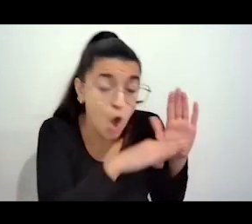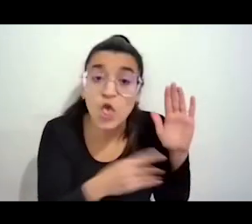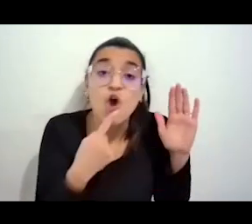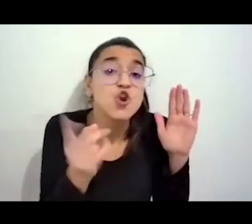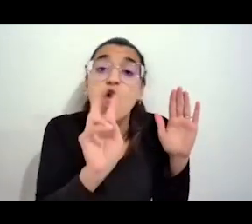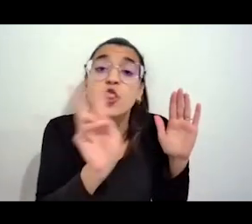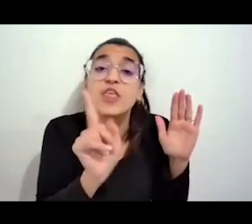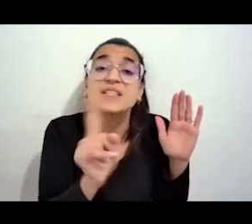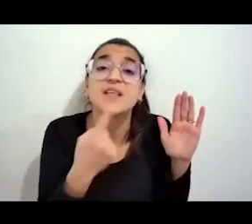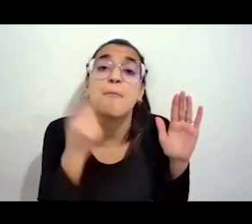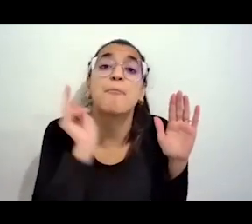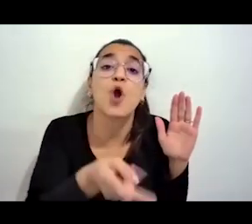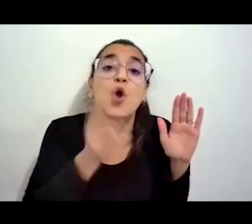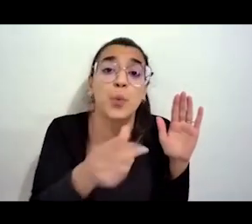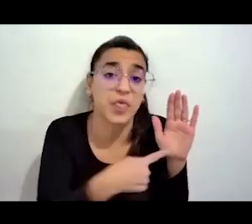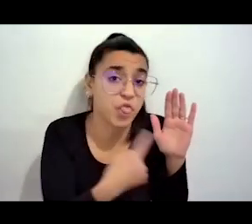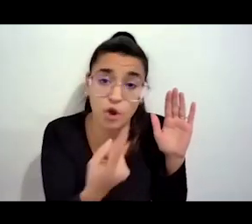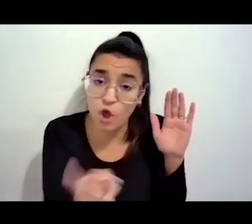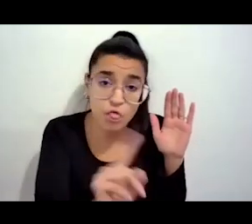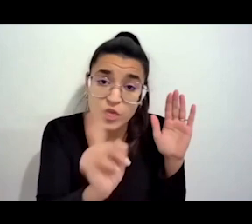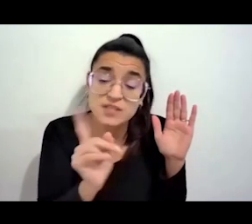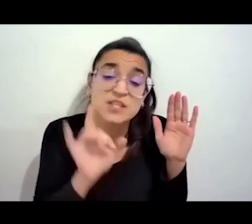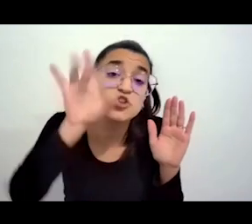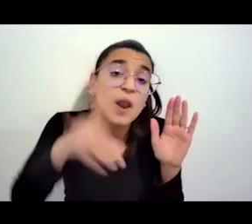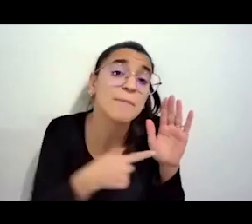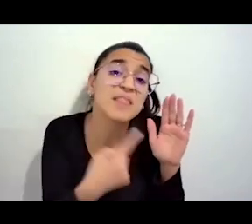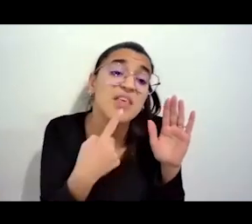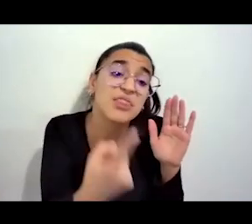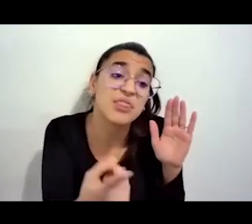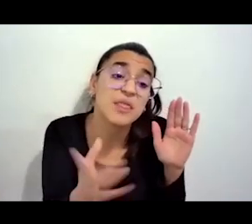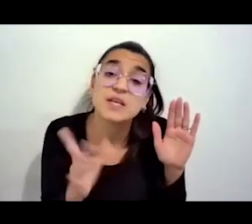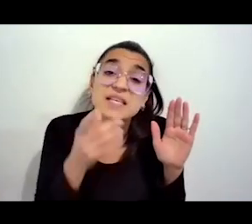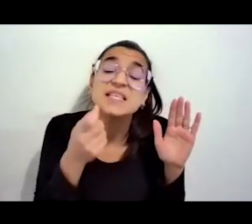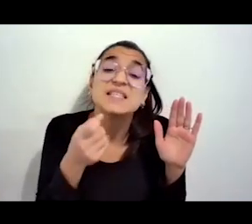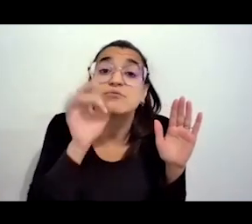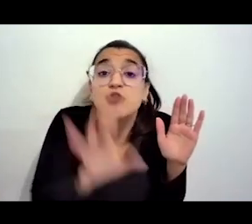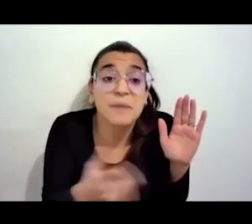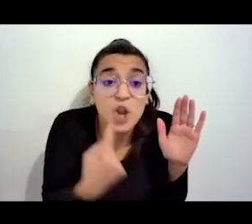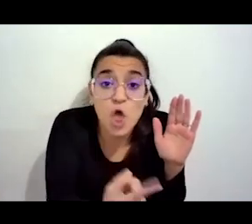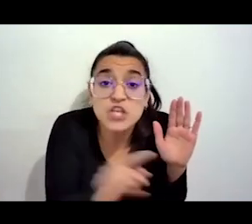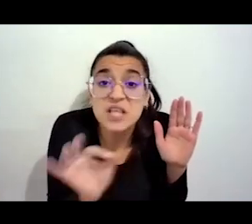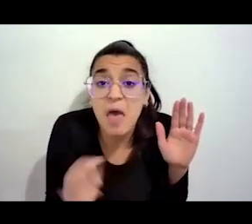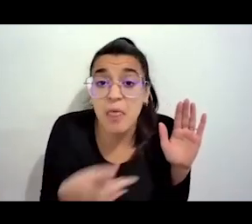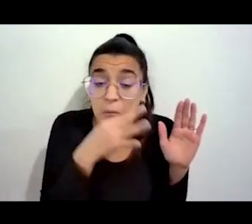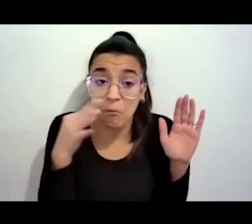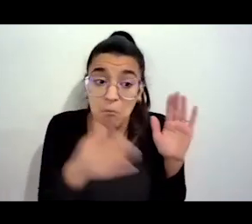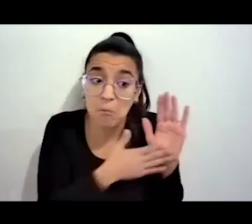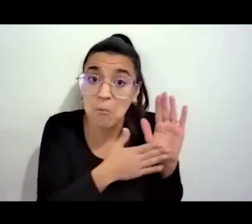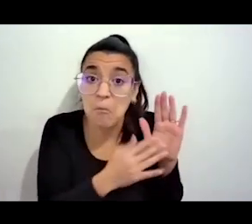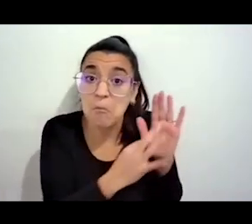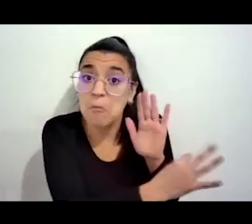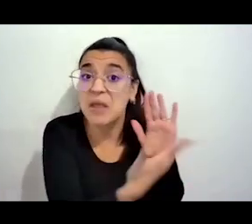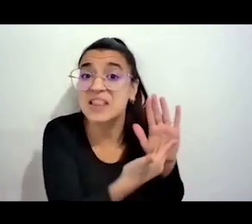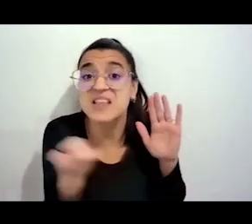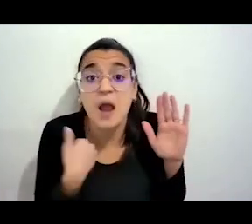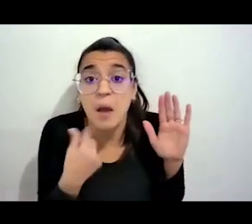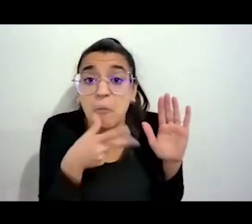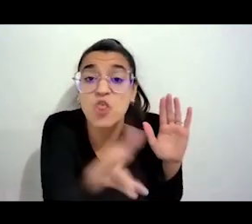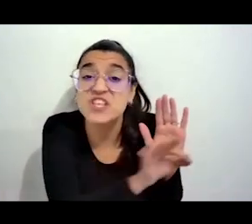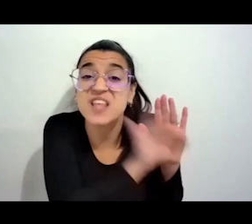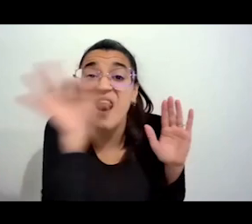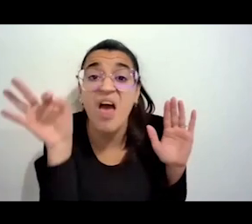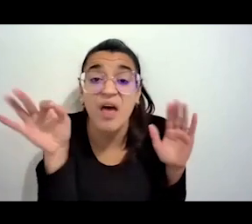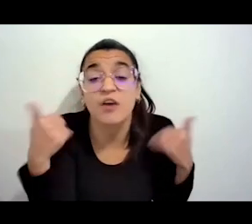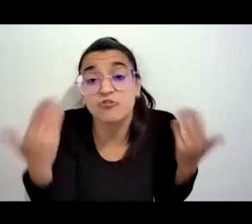expresamente. Simplemente dice, no, mejor dicho, simplemente no dice nada, se calla la boca sobre el tema. Con lo cual uno podría decir que en